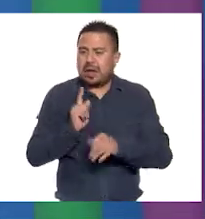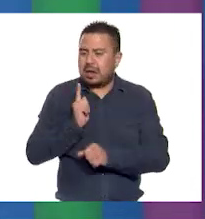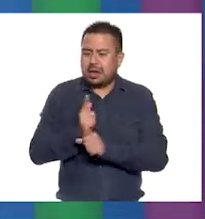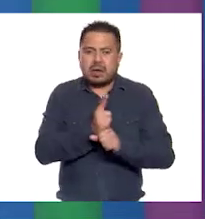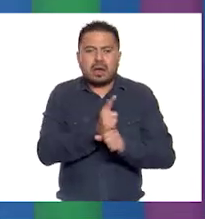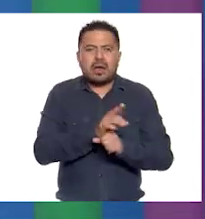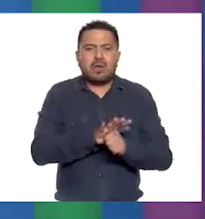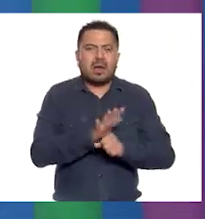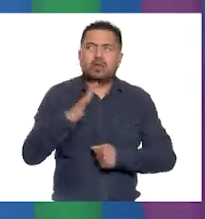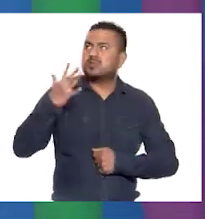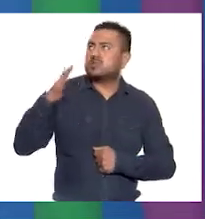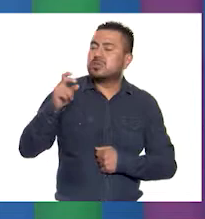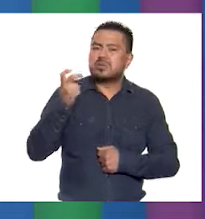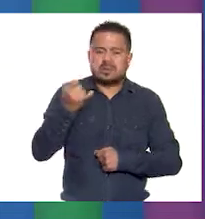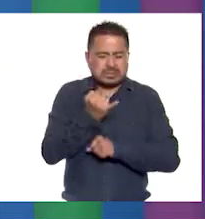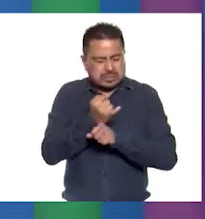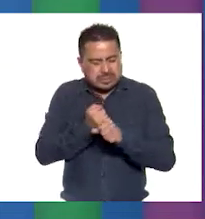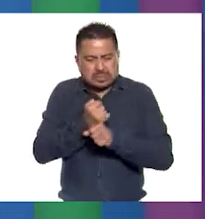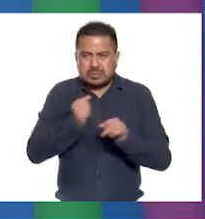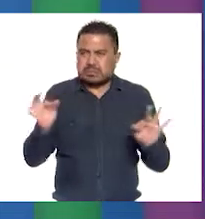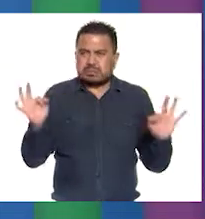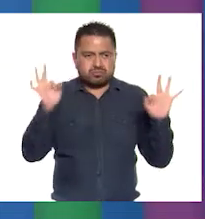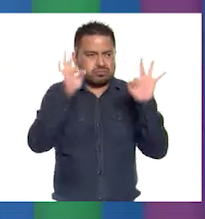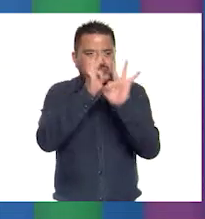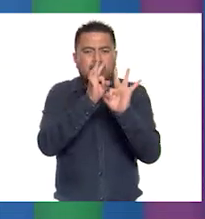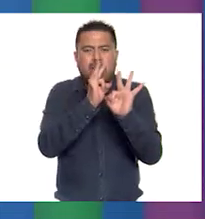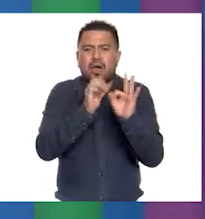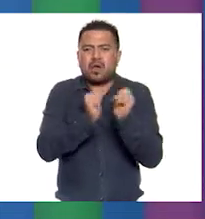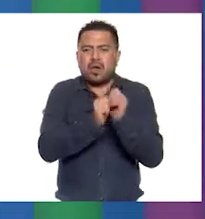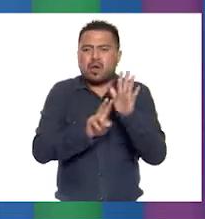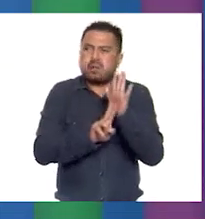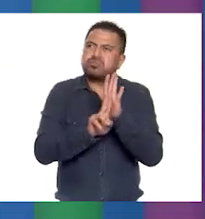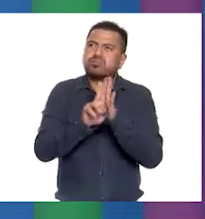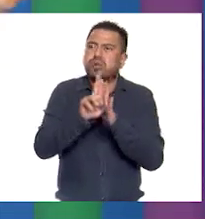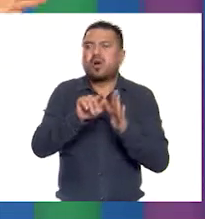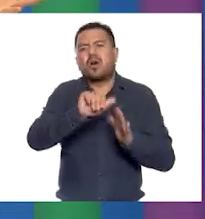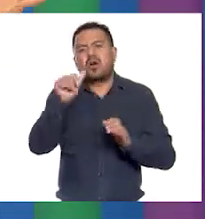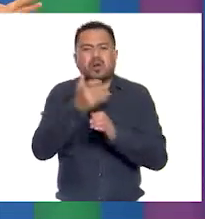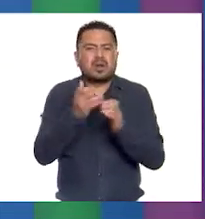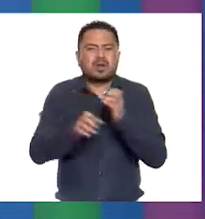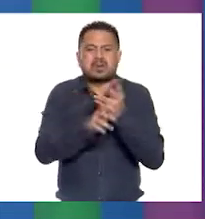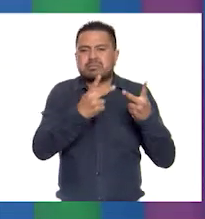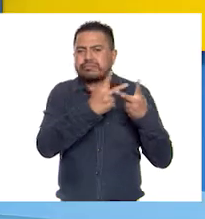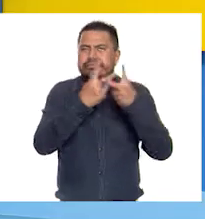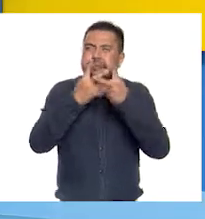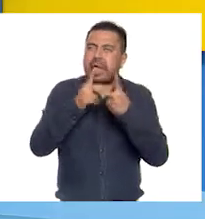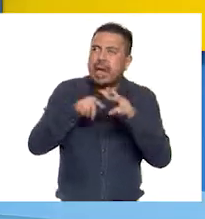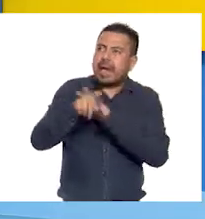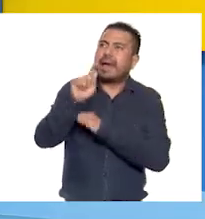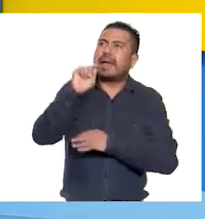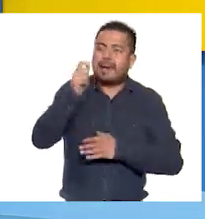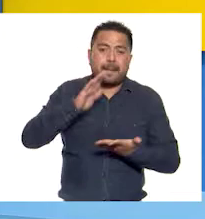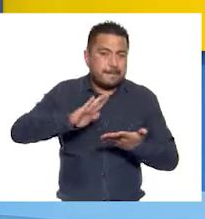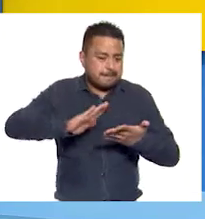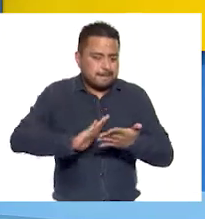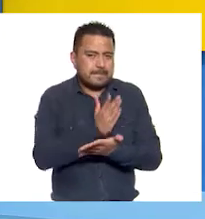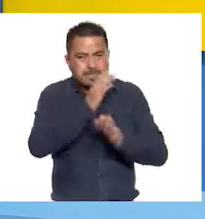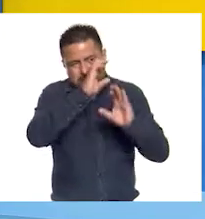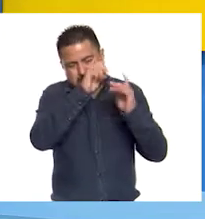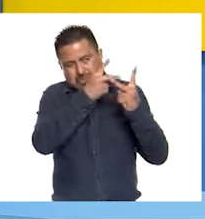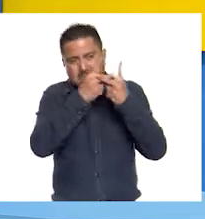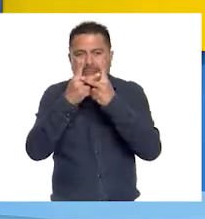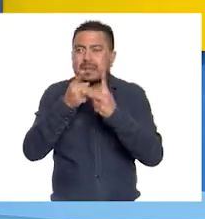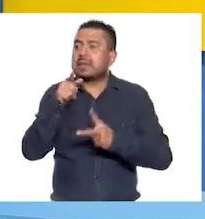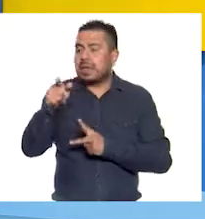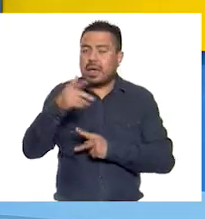las manchas del Sol, estudiaron los eclipses, los cometas y otros fenómenos celestes. Además de la astronomía,